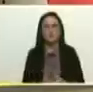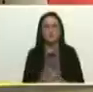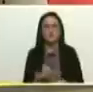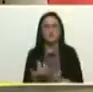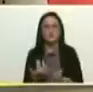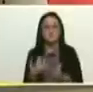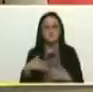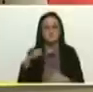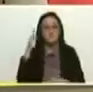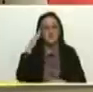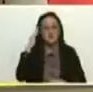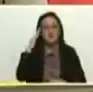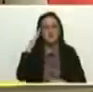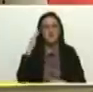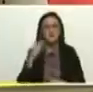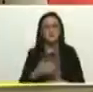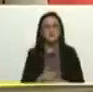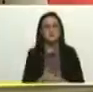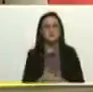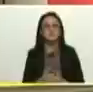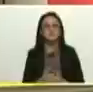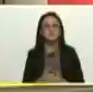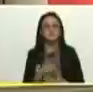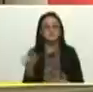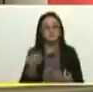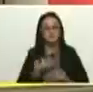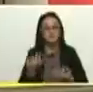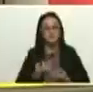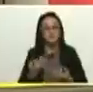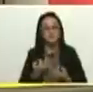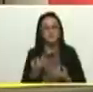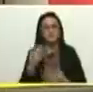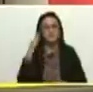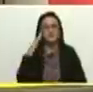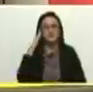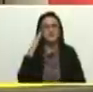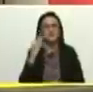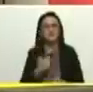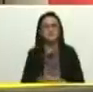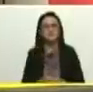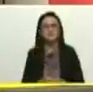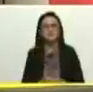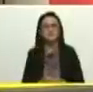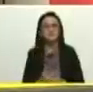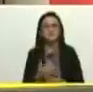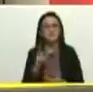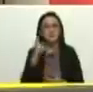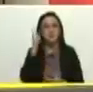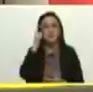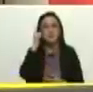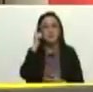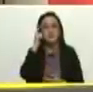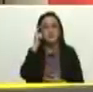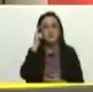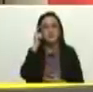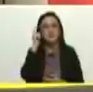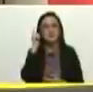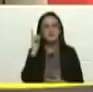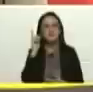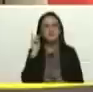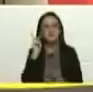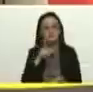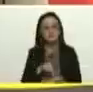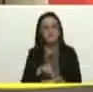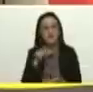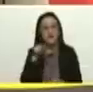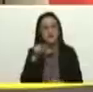sabíamos, teníamos la certeza de que el buen día iba a llegar y de que